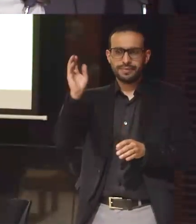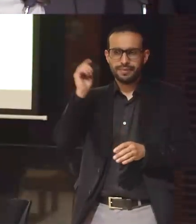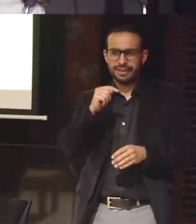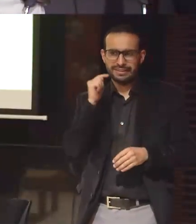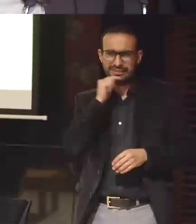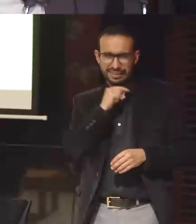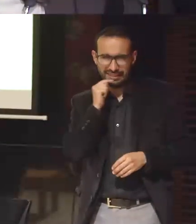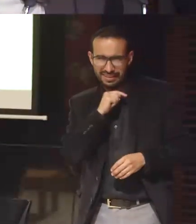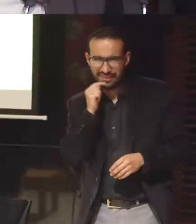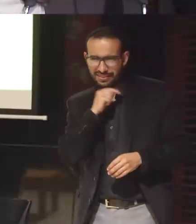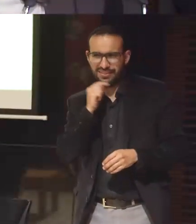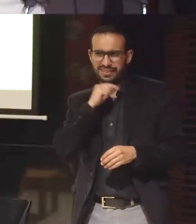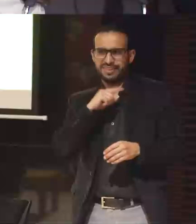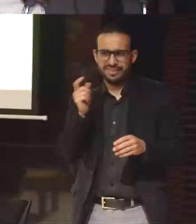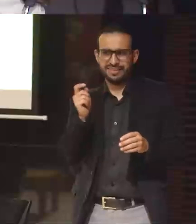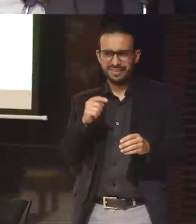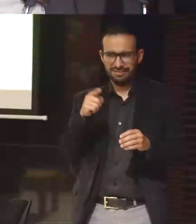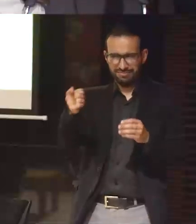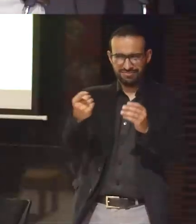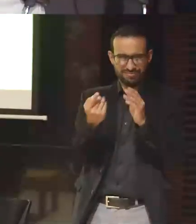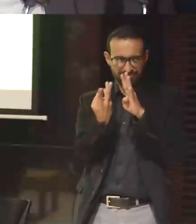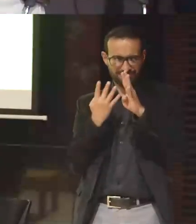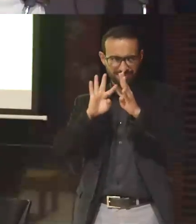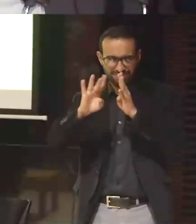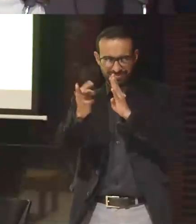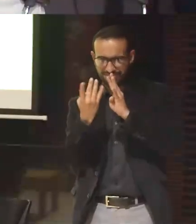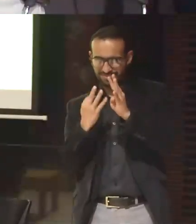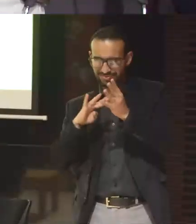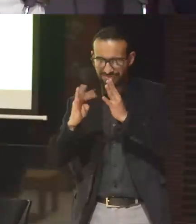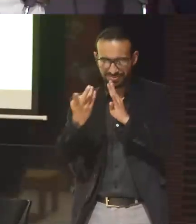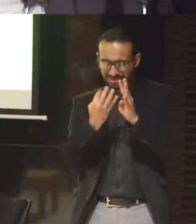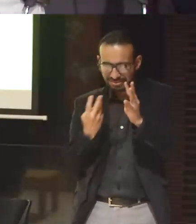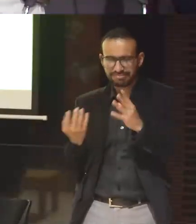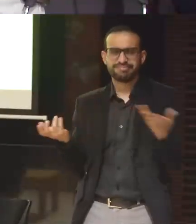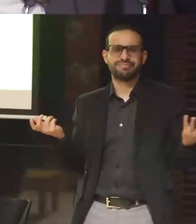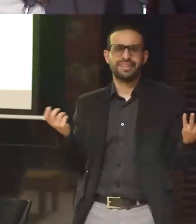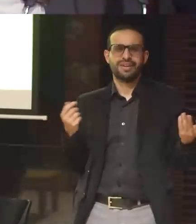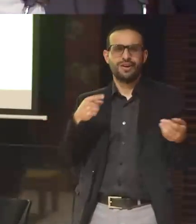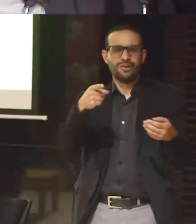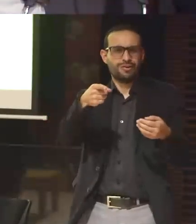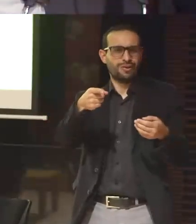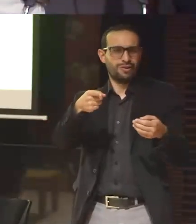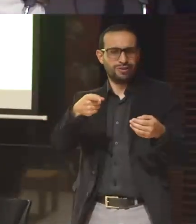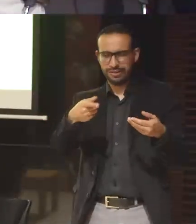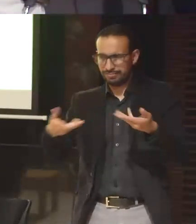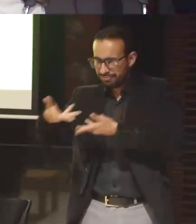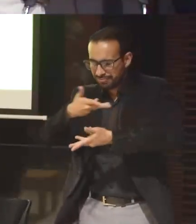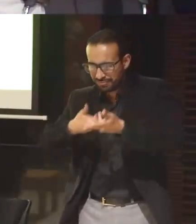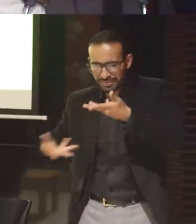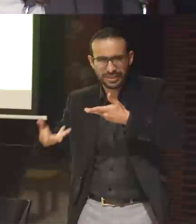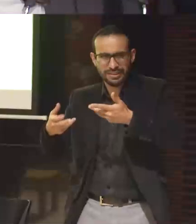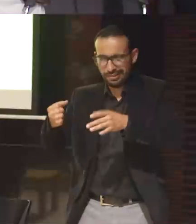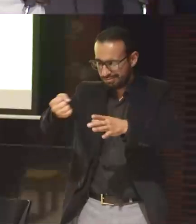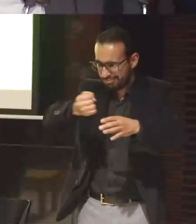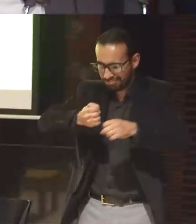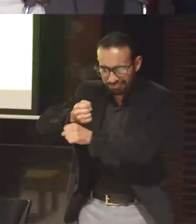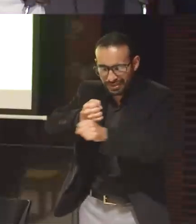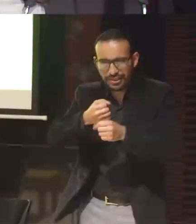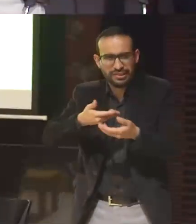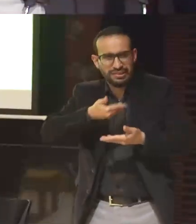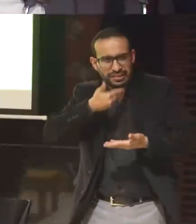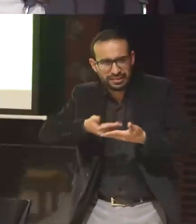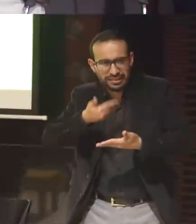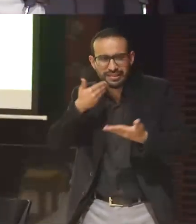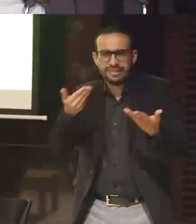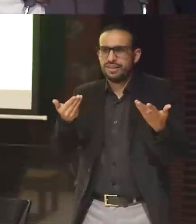El sancocho comunitario, el venga Charlie, cuéntanos qué le parece a usted el proyecto y a usted qué le gustaría, qué piensan los consejos de sabios, qué piensan